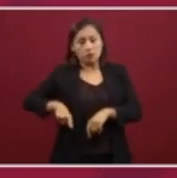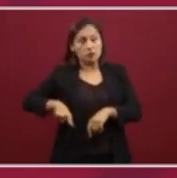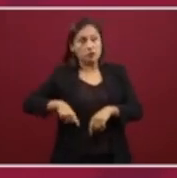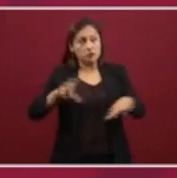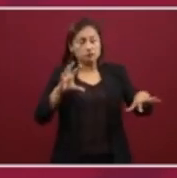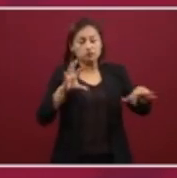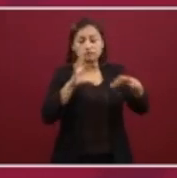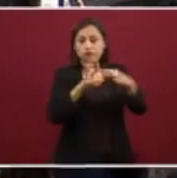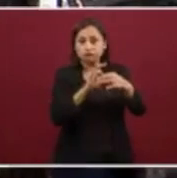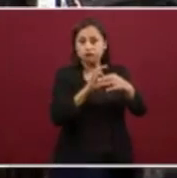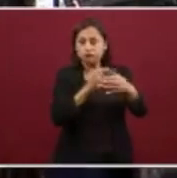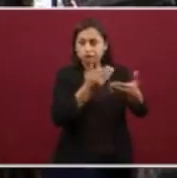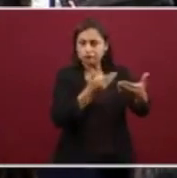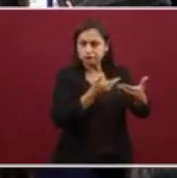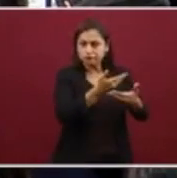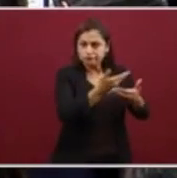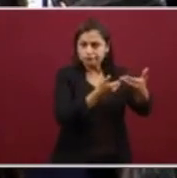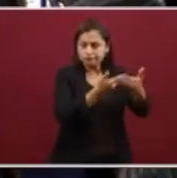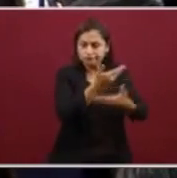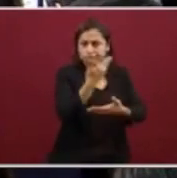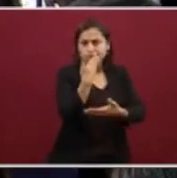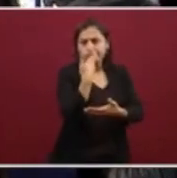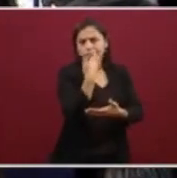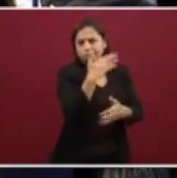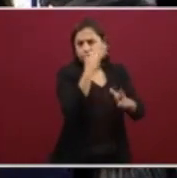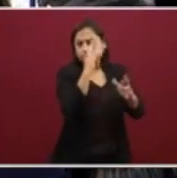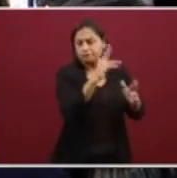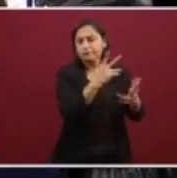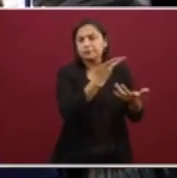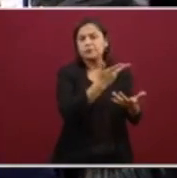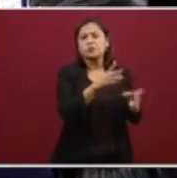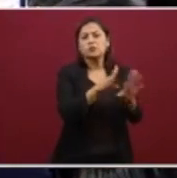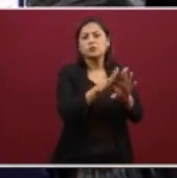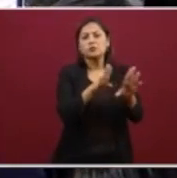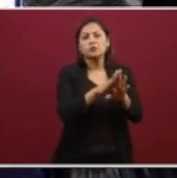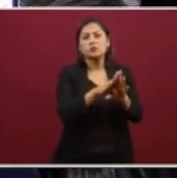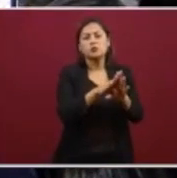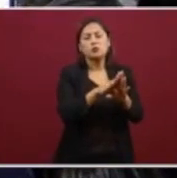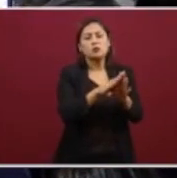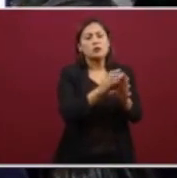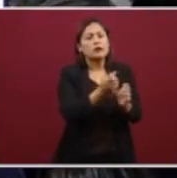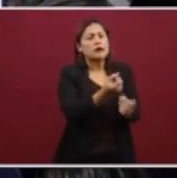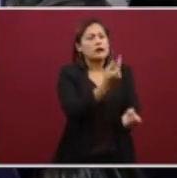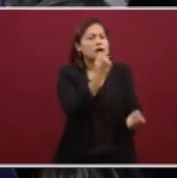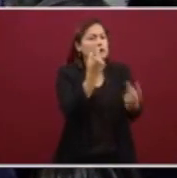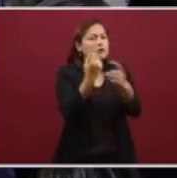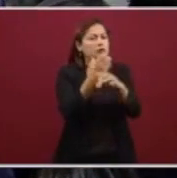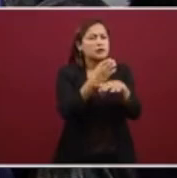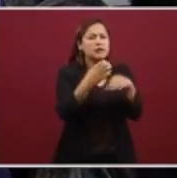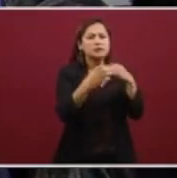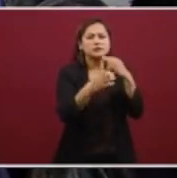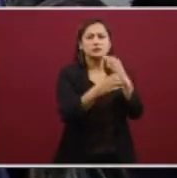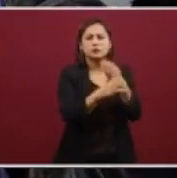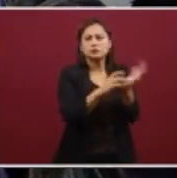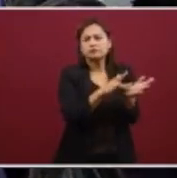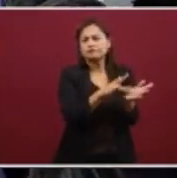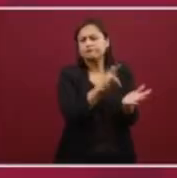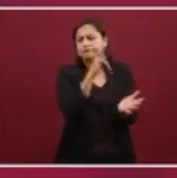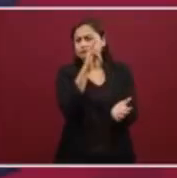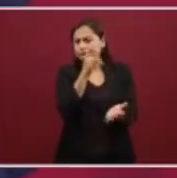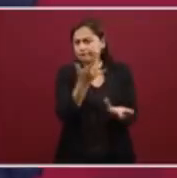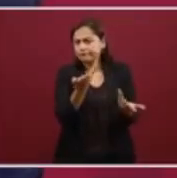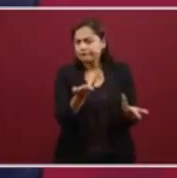aprovechar ventajas que tienen que ver fundamentalmente